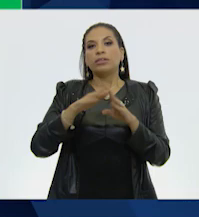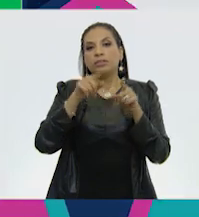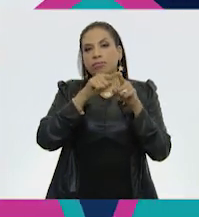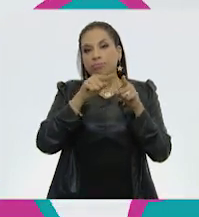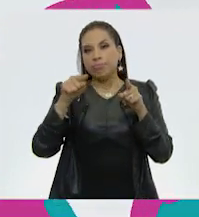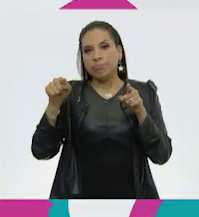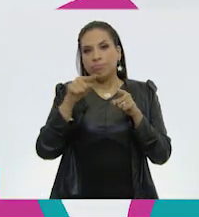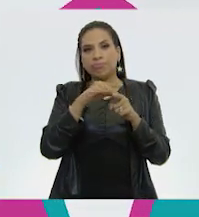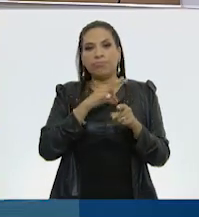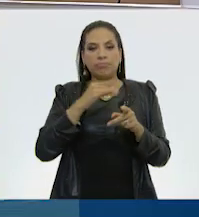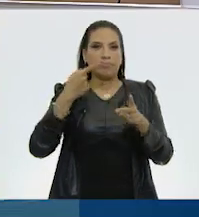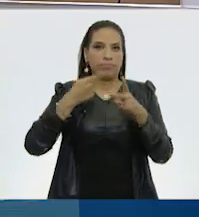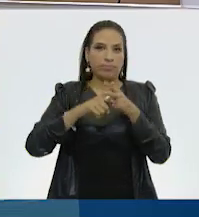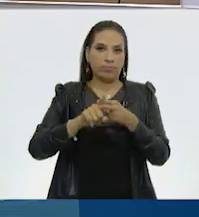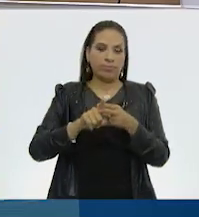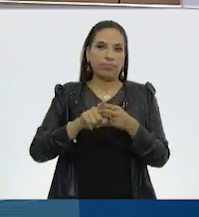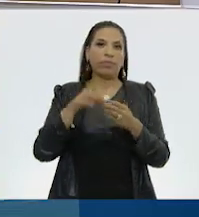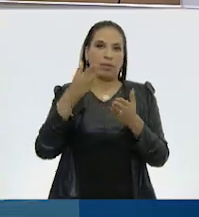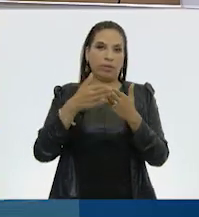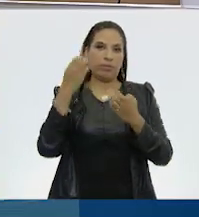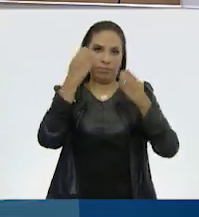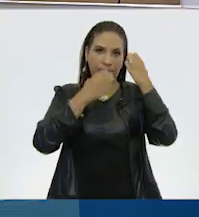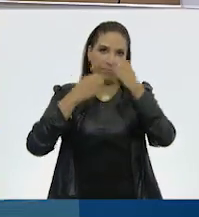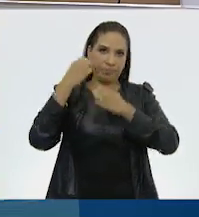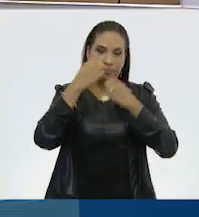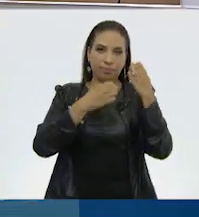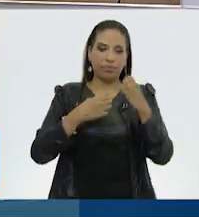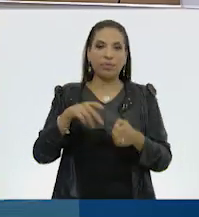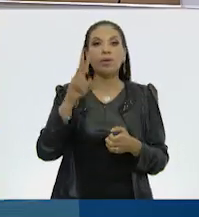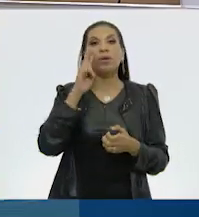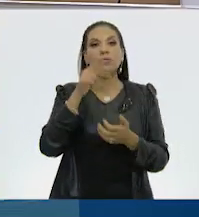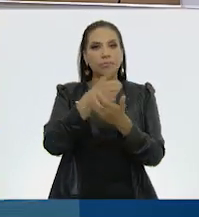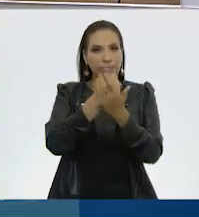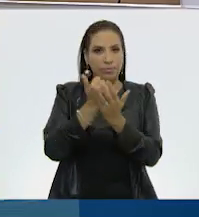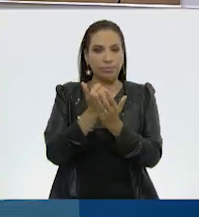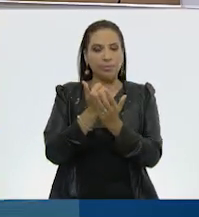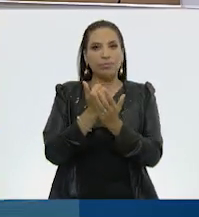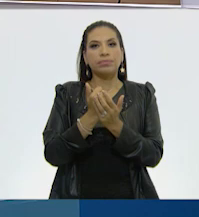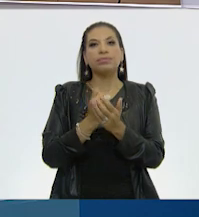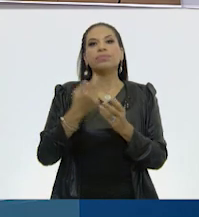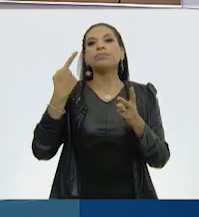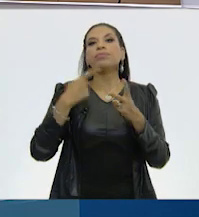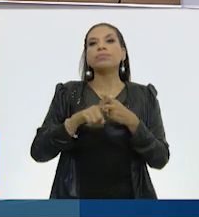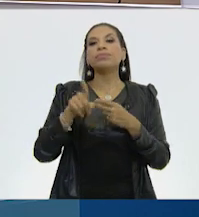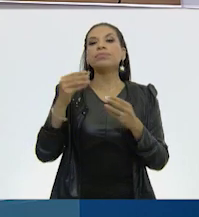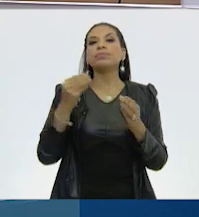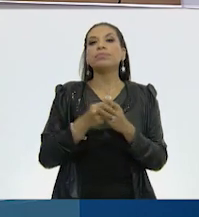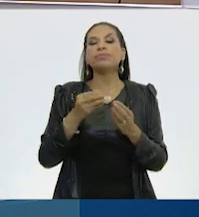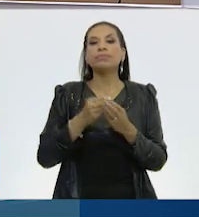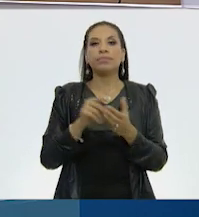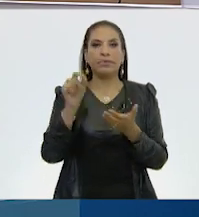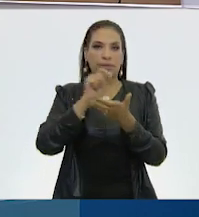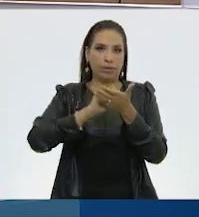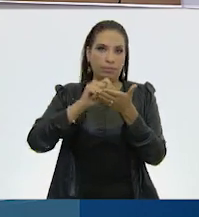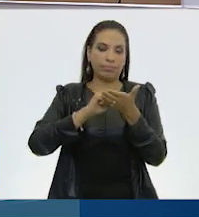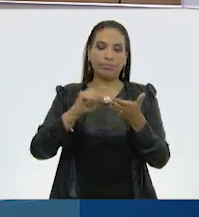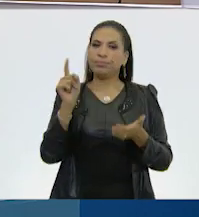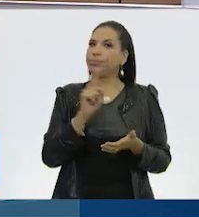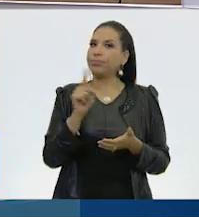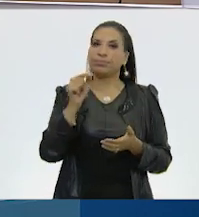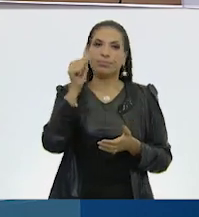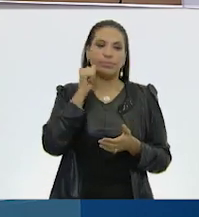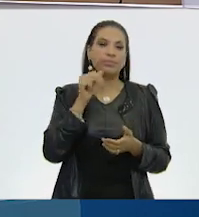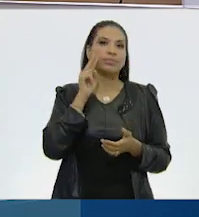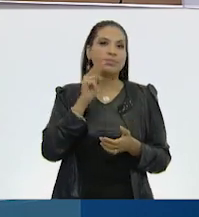de tiempo, podemos comenzar con nuestro análisis. Como bien lo mencionamos al inicio de la clase, la escritura no siempre tuvo